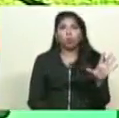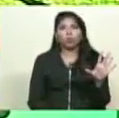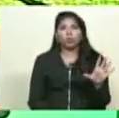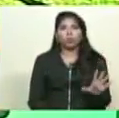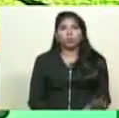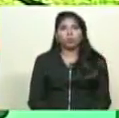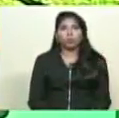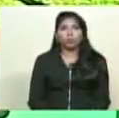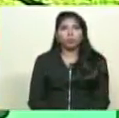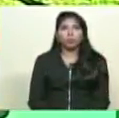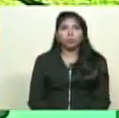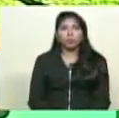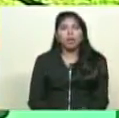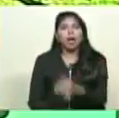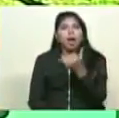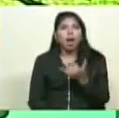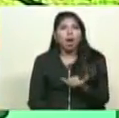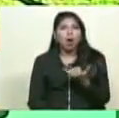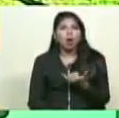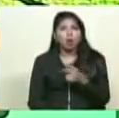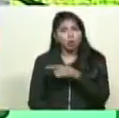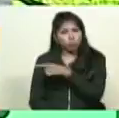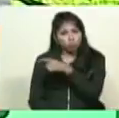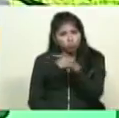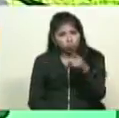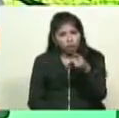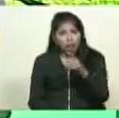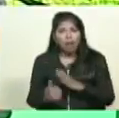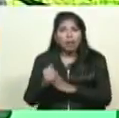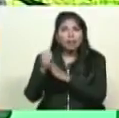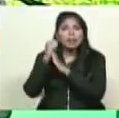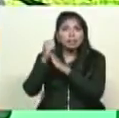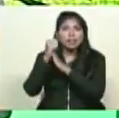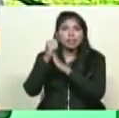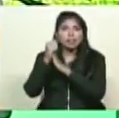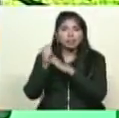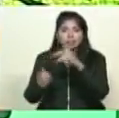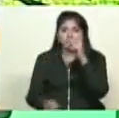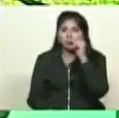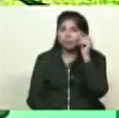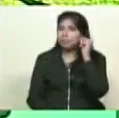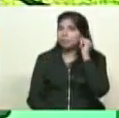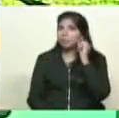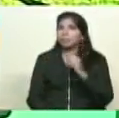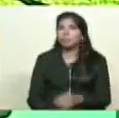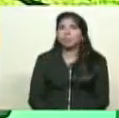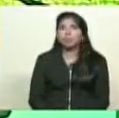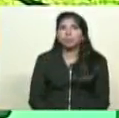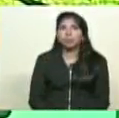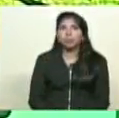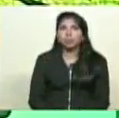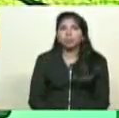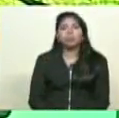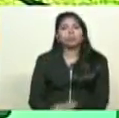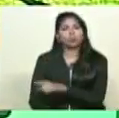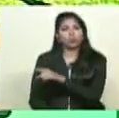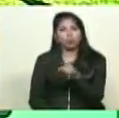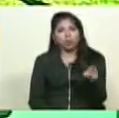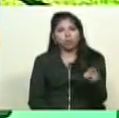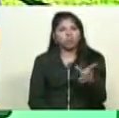Ahora, ustedes que son líderes y lideresas, dirigentes y